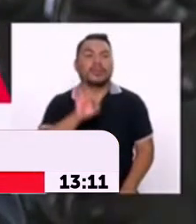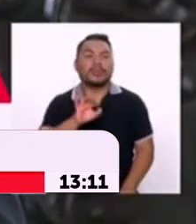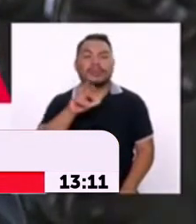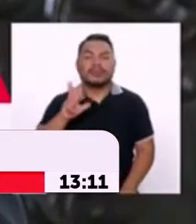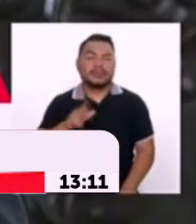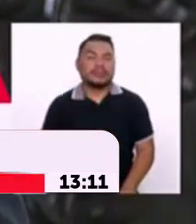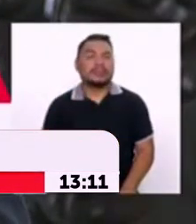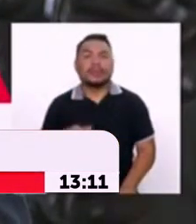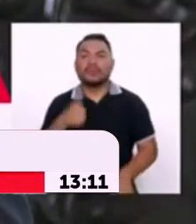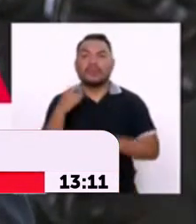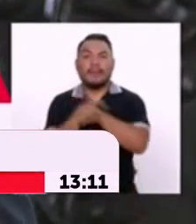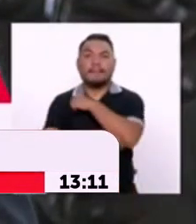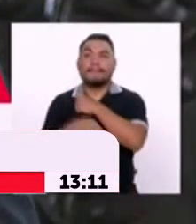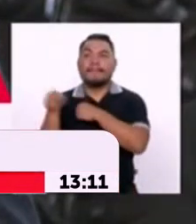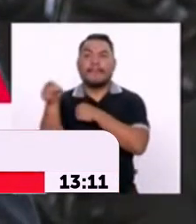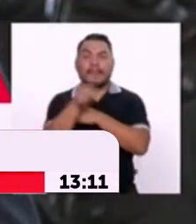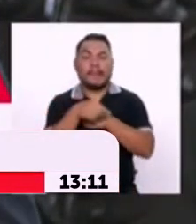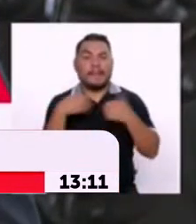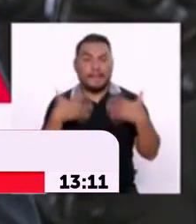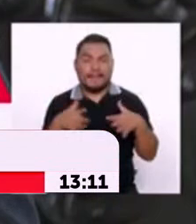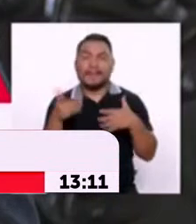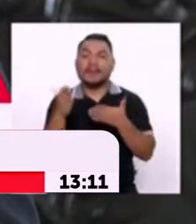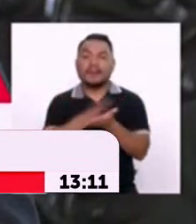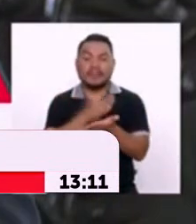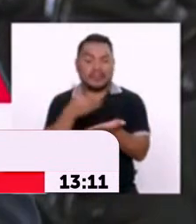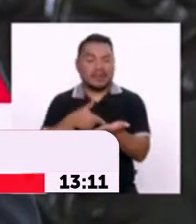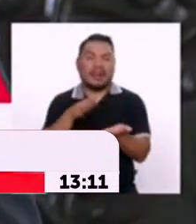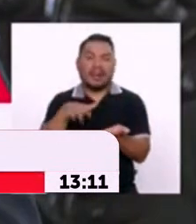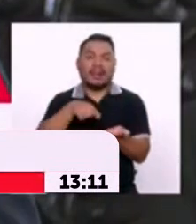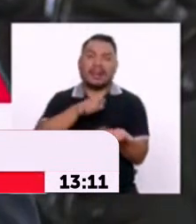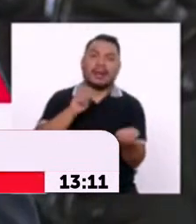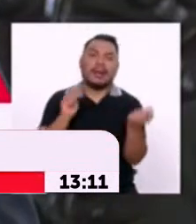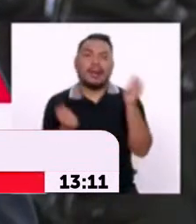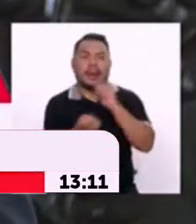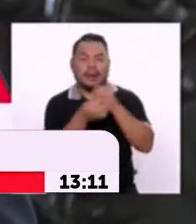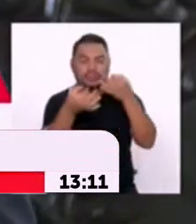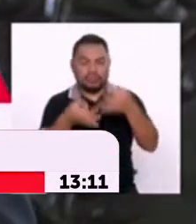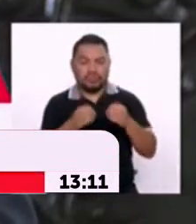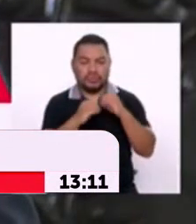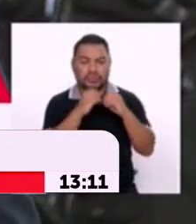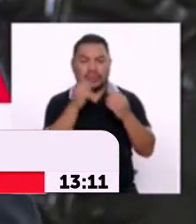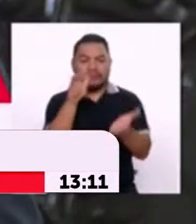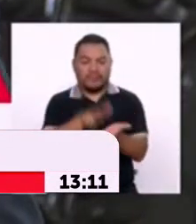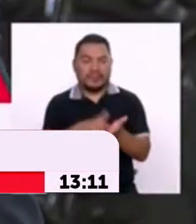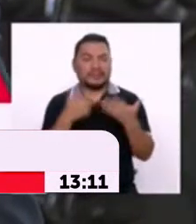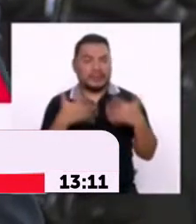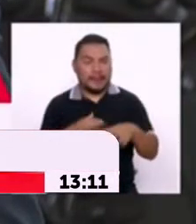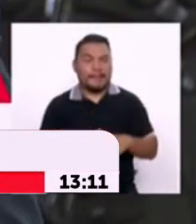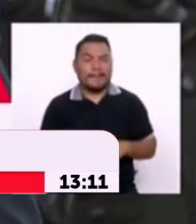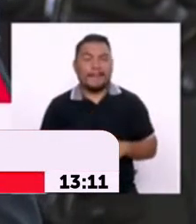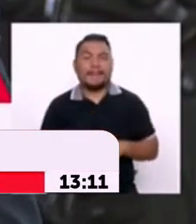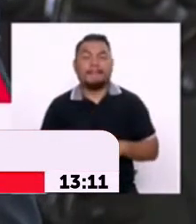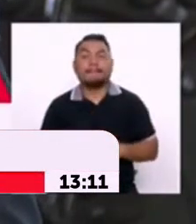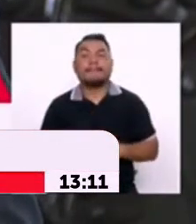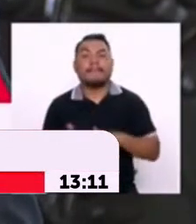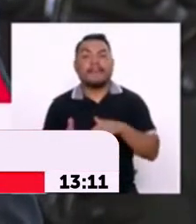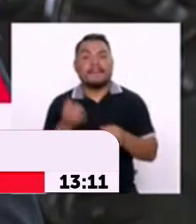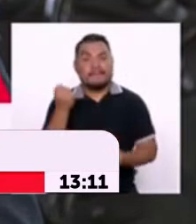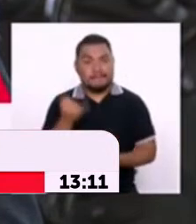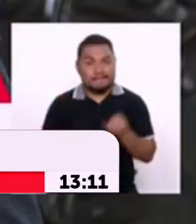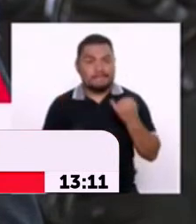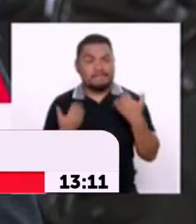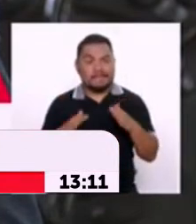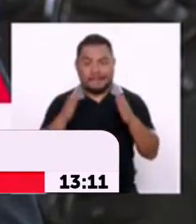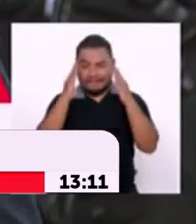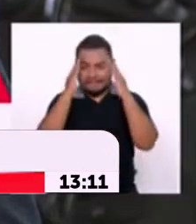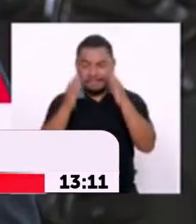29.193 extranjeros han regularizado su condición irregular. Y finalmente, se